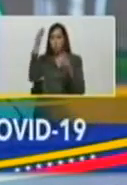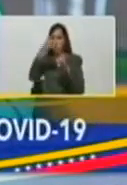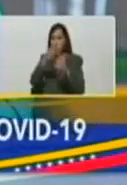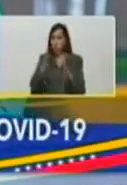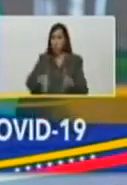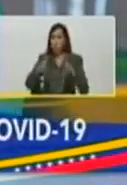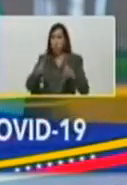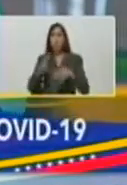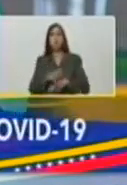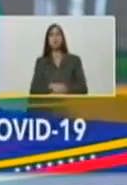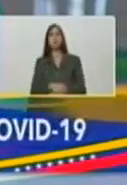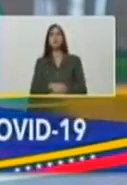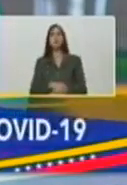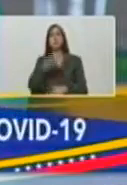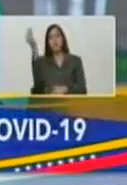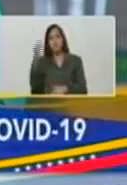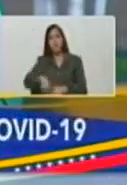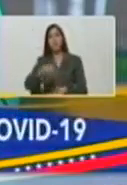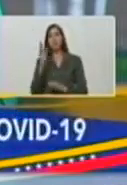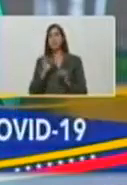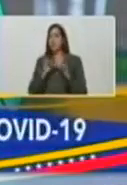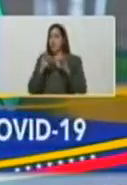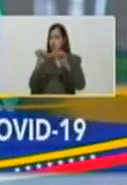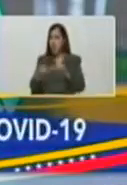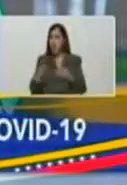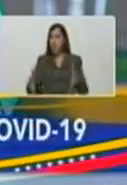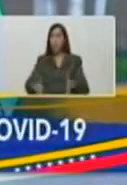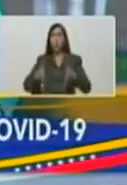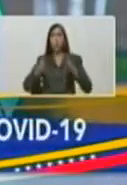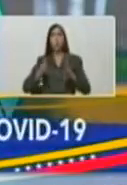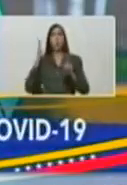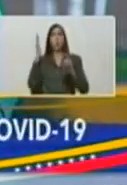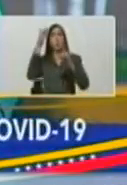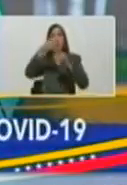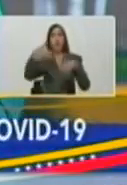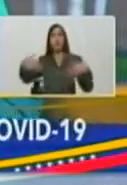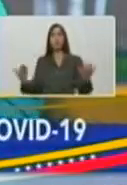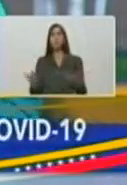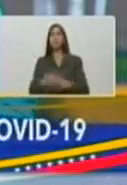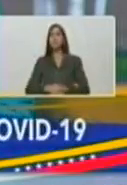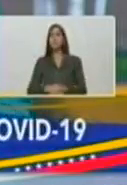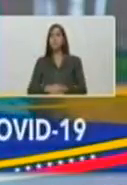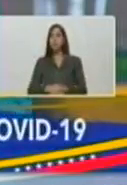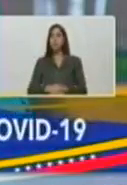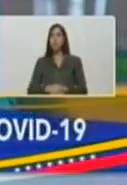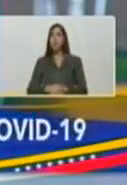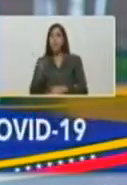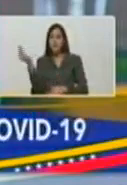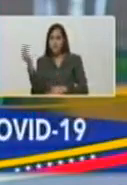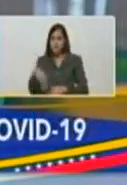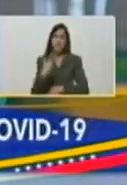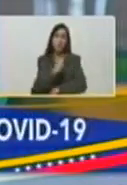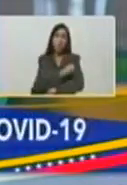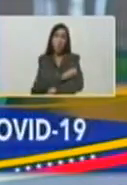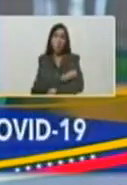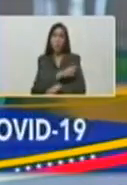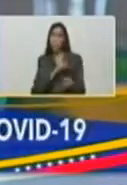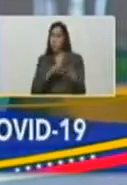meta, vamos por más. Lograda esta meta, vamos por nuevas vacunaciones. ¿Estamos listos